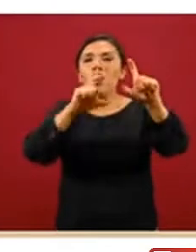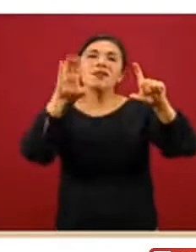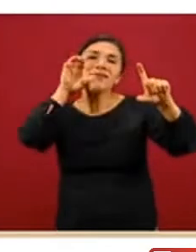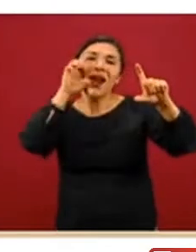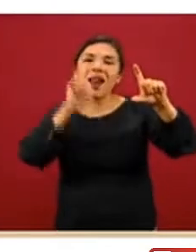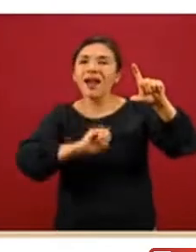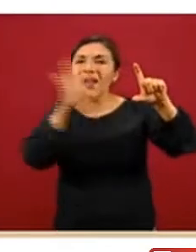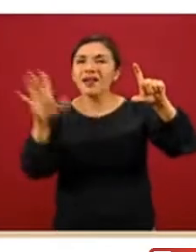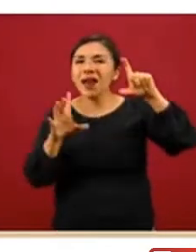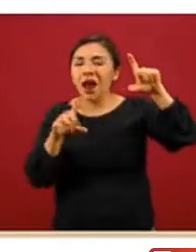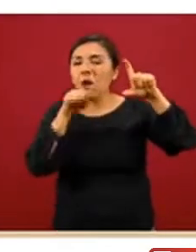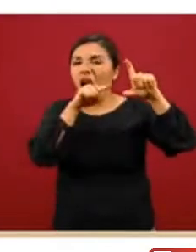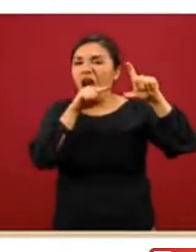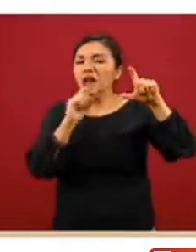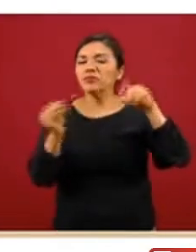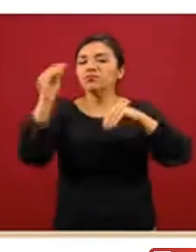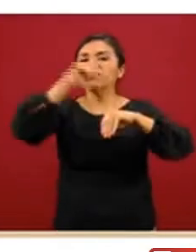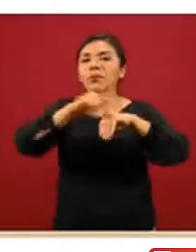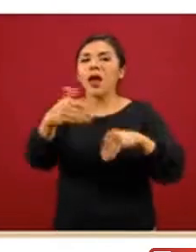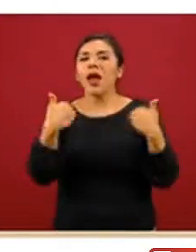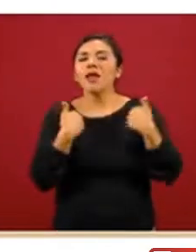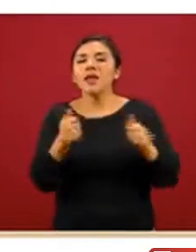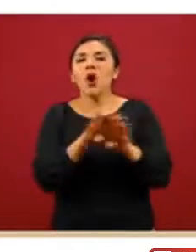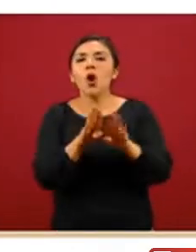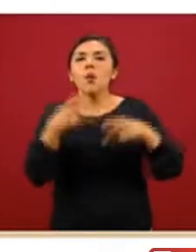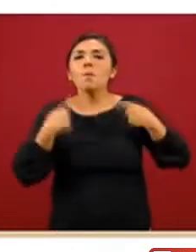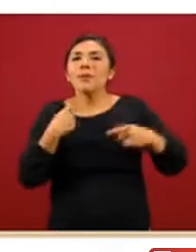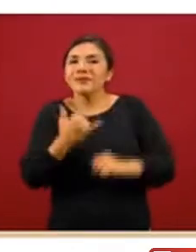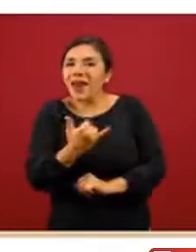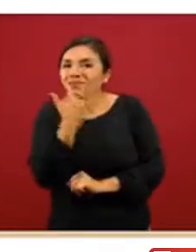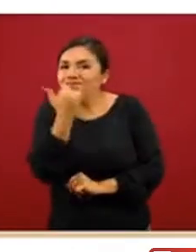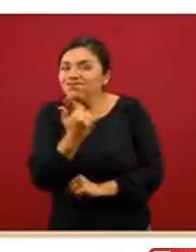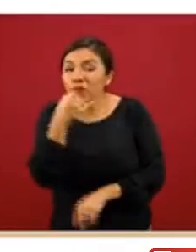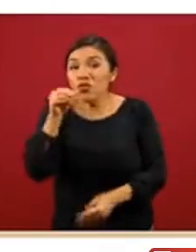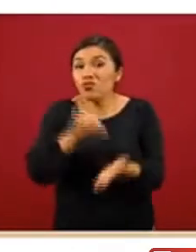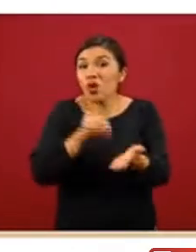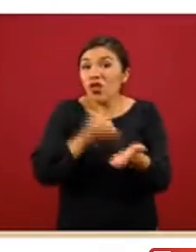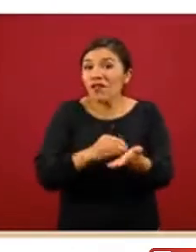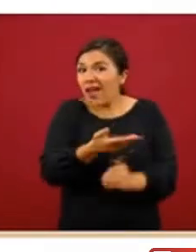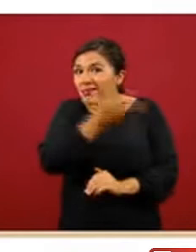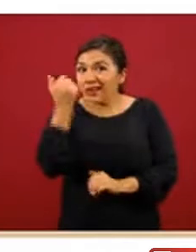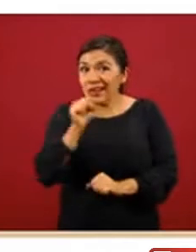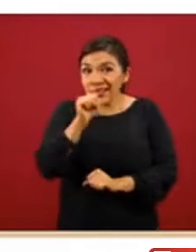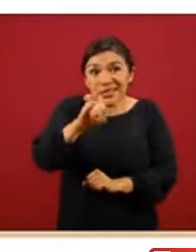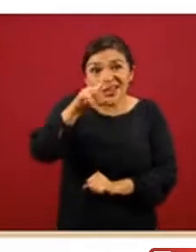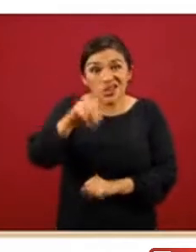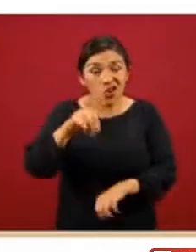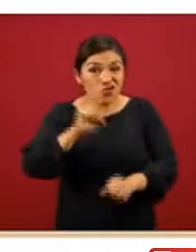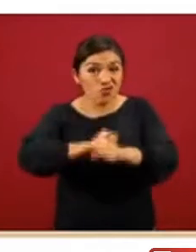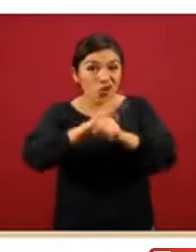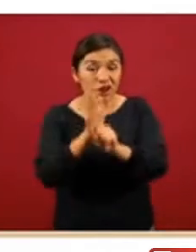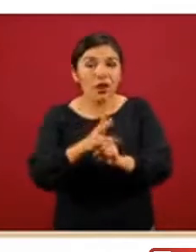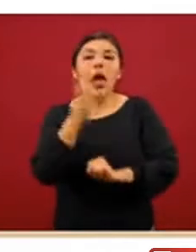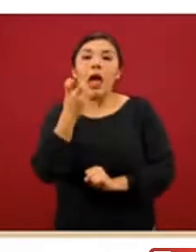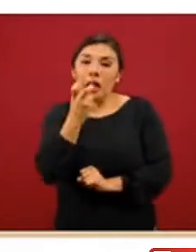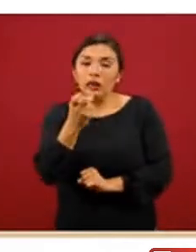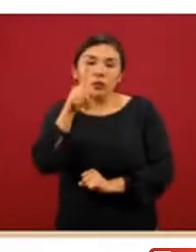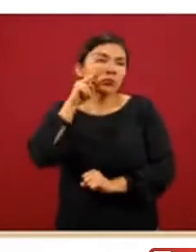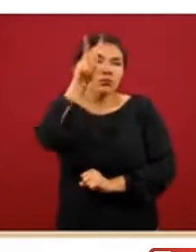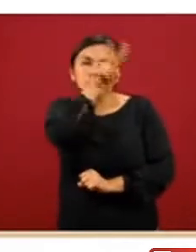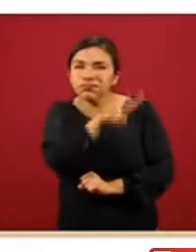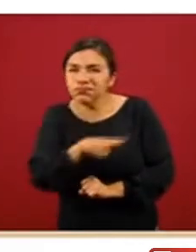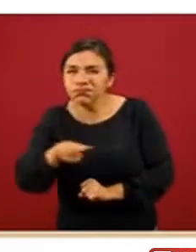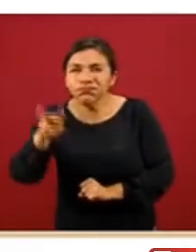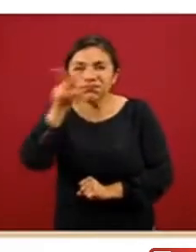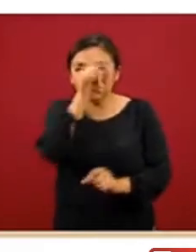naranja claro encima de estos, que representa la cantidad de casos que aún son sospechosos. Y entonces, por lo tanto, si nosotros vemos